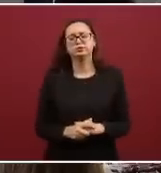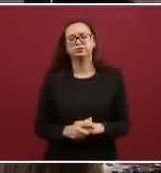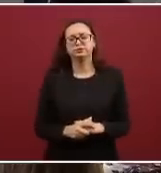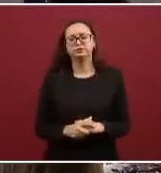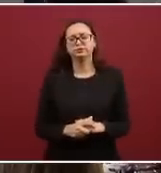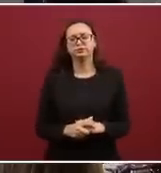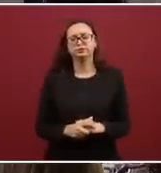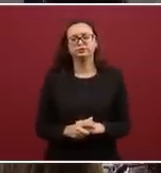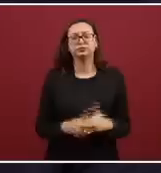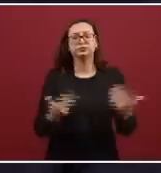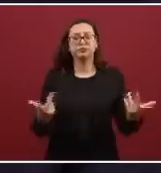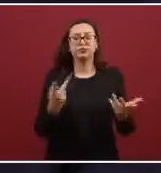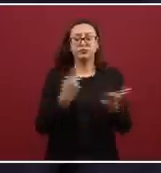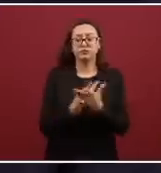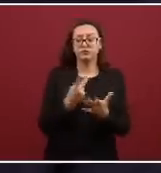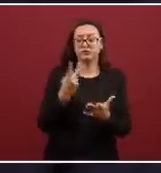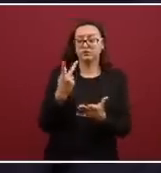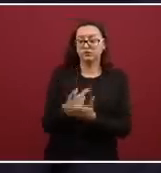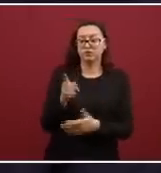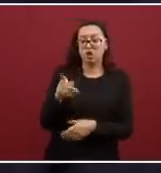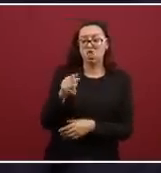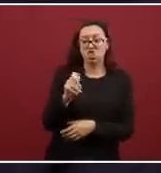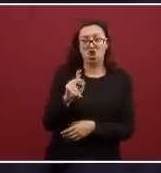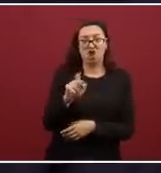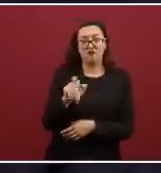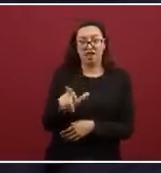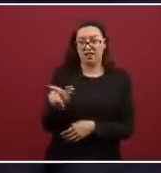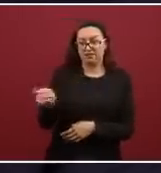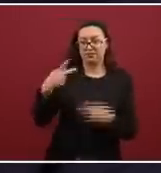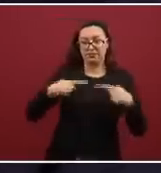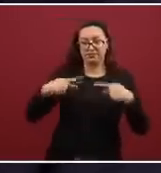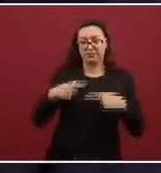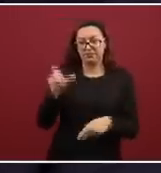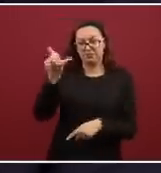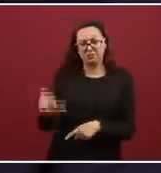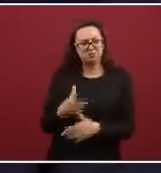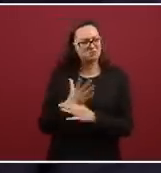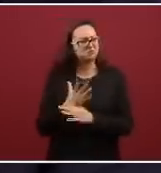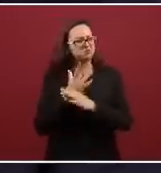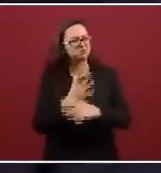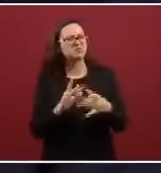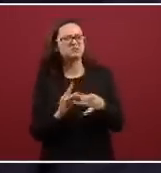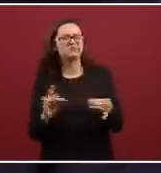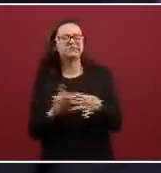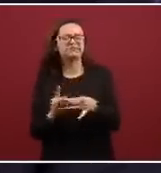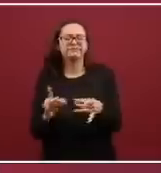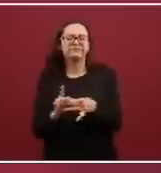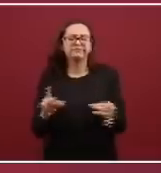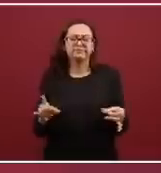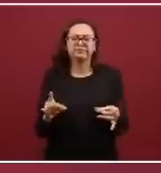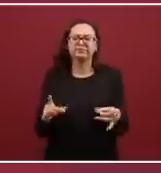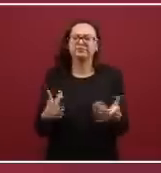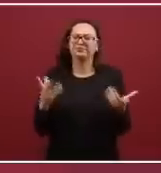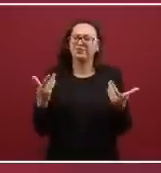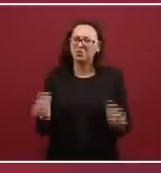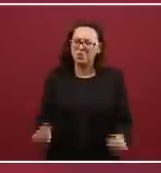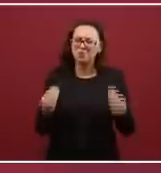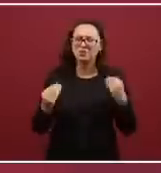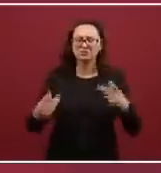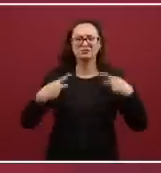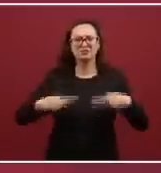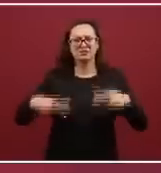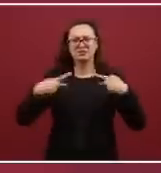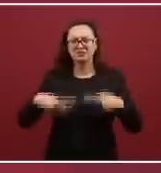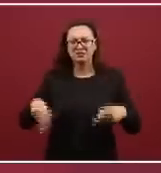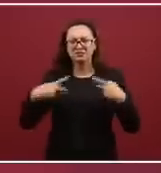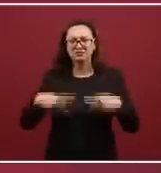un premio nobel en se manifestó se expresó mucha gente